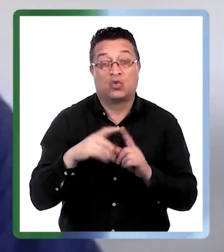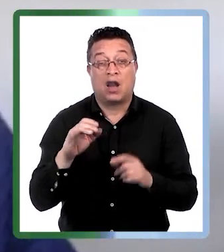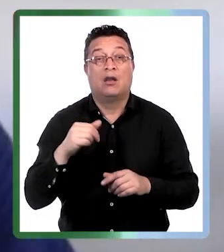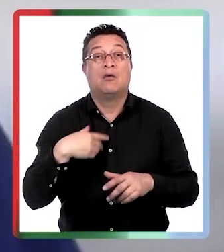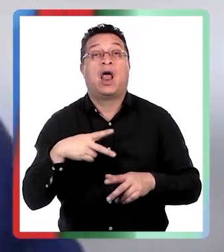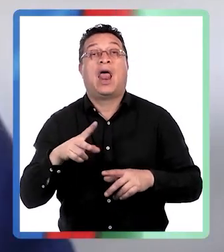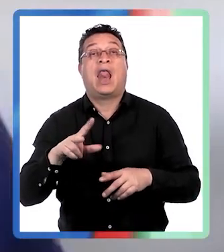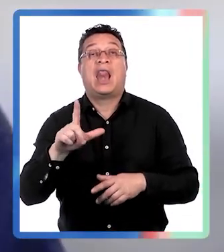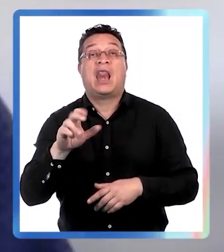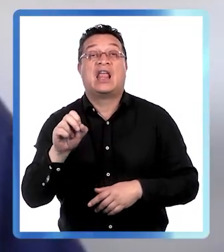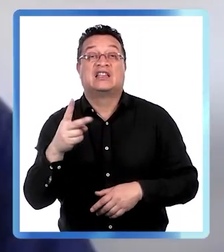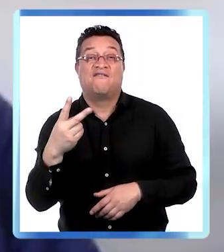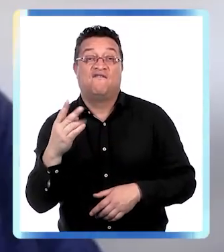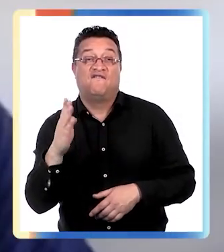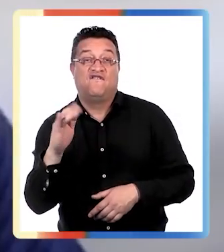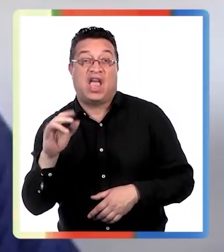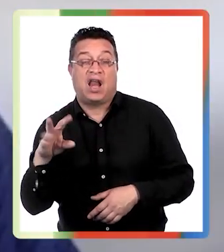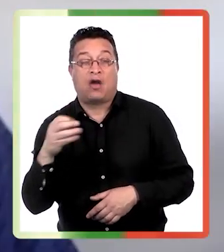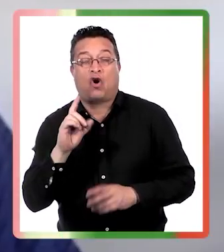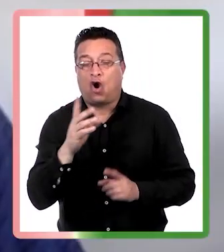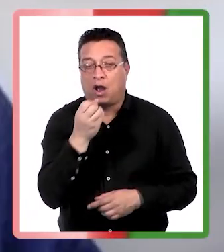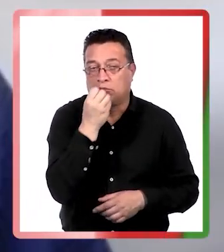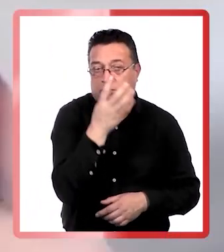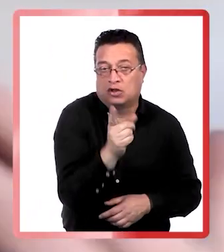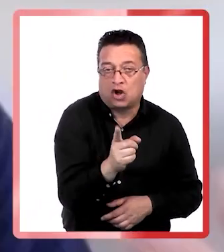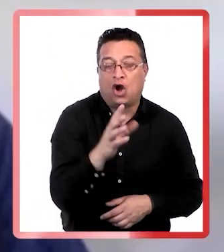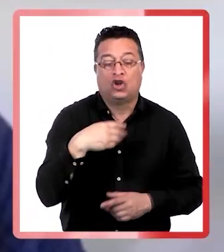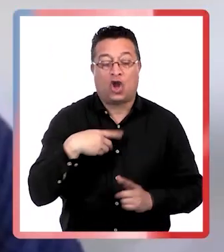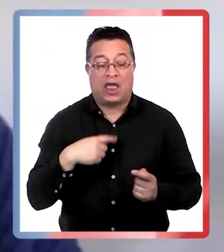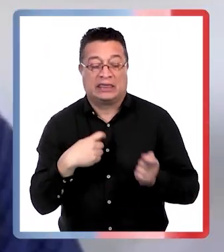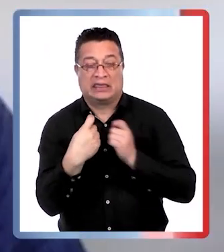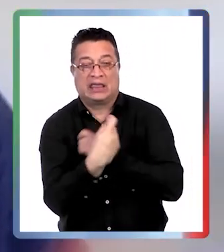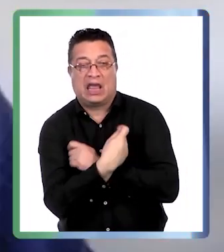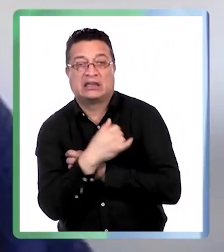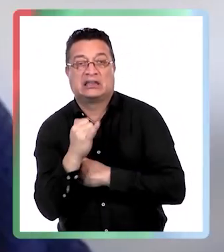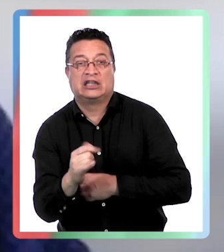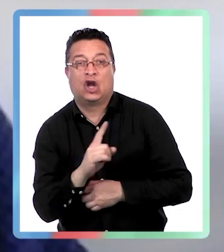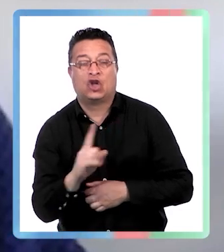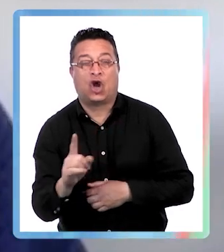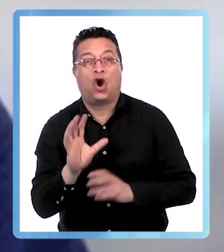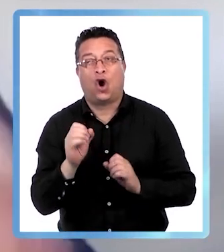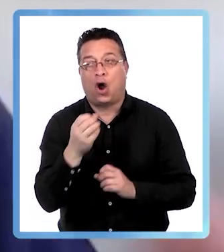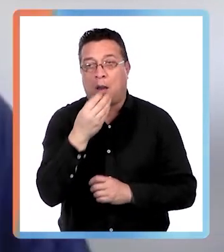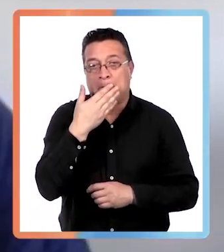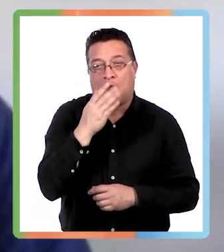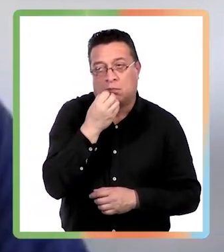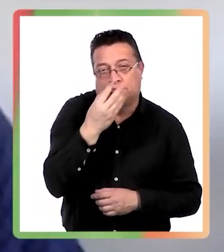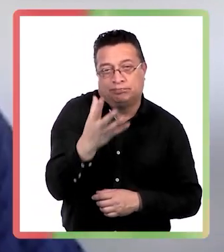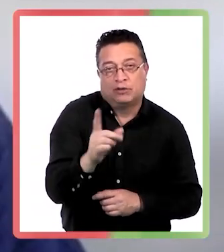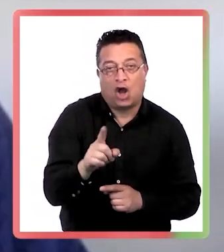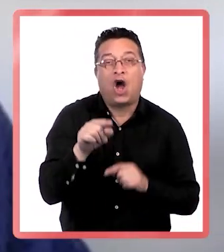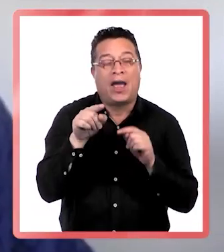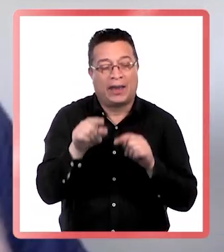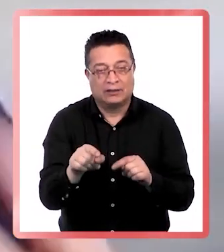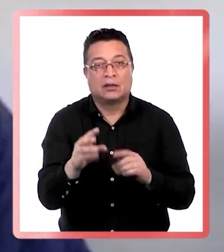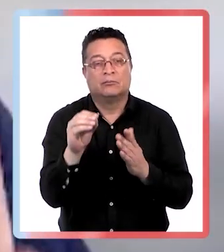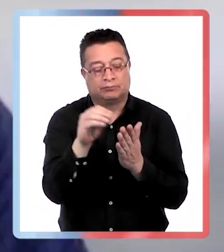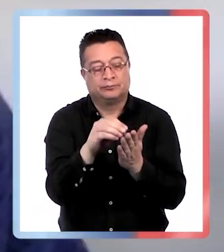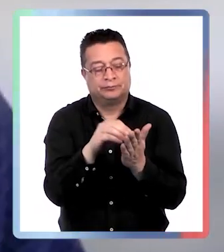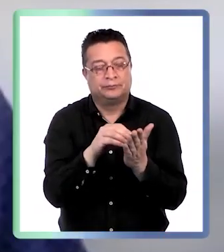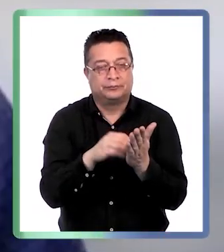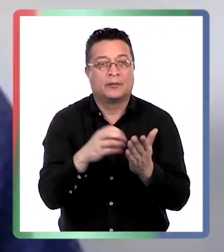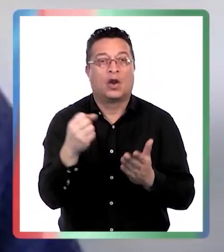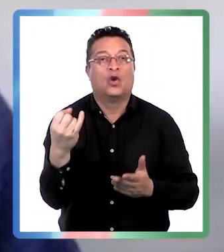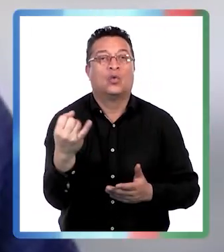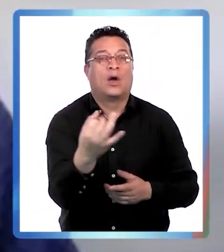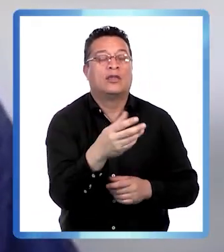soy lesbiana, prefiero no decirlo, también es importante, si me identifico como una persona trans o no, o prefiero no decirlo. Y eso nos va levantando